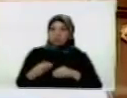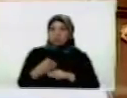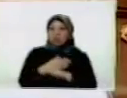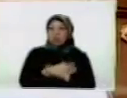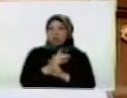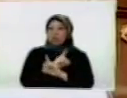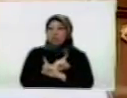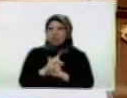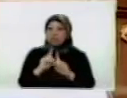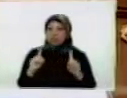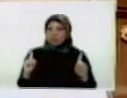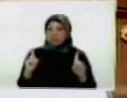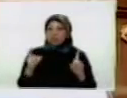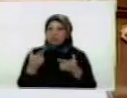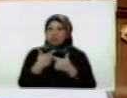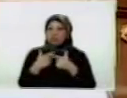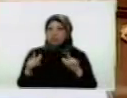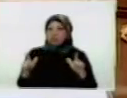democrática, soberana e